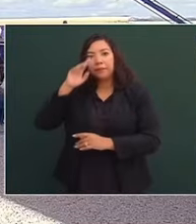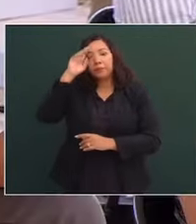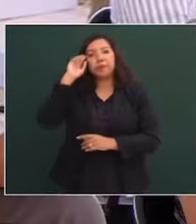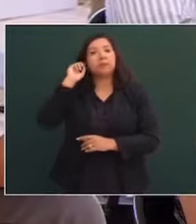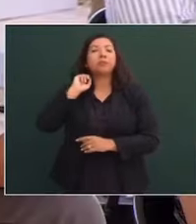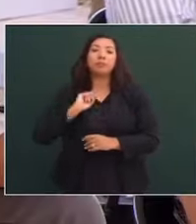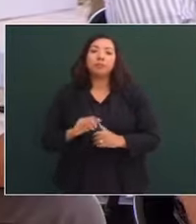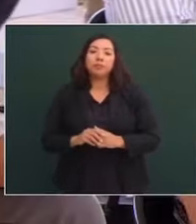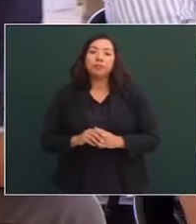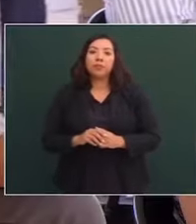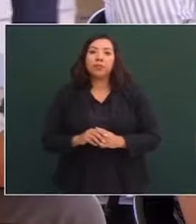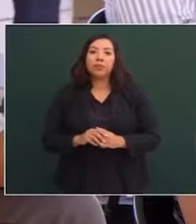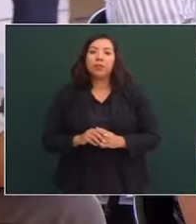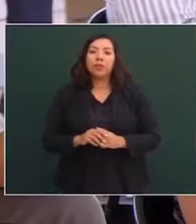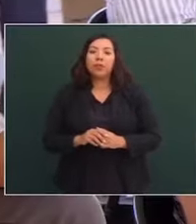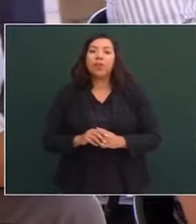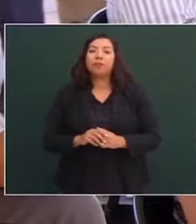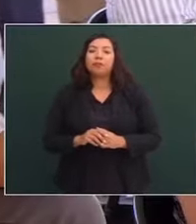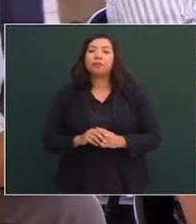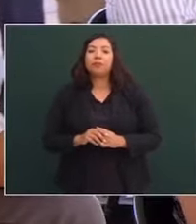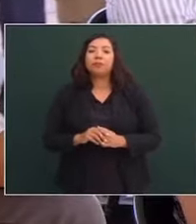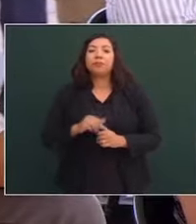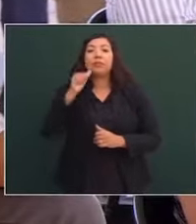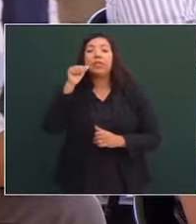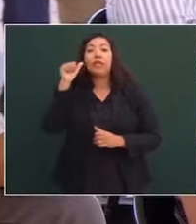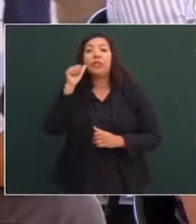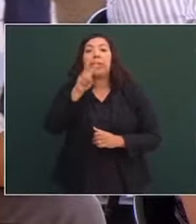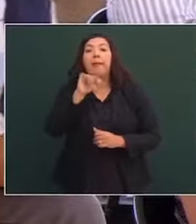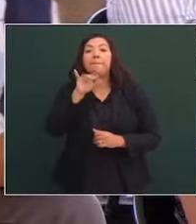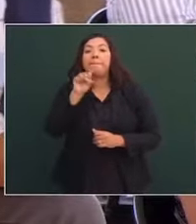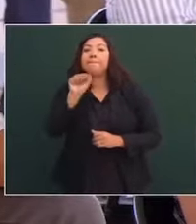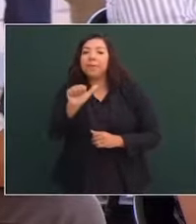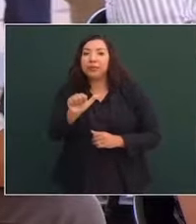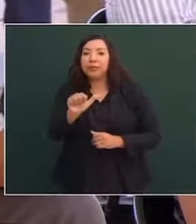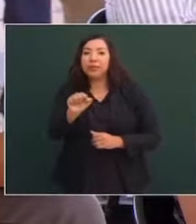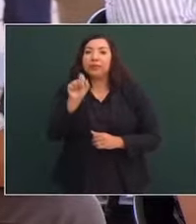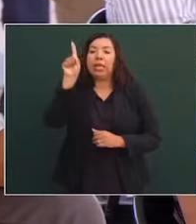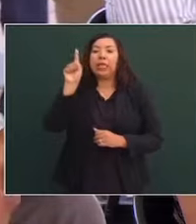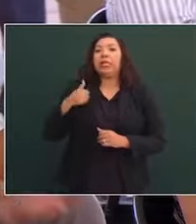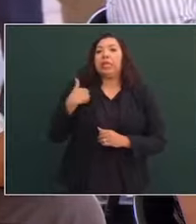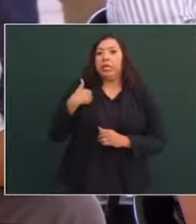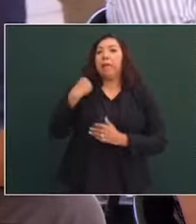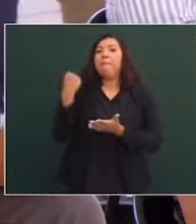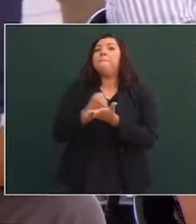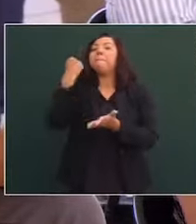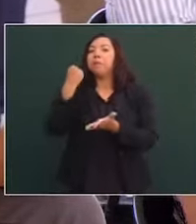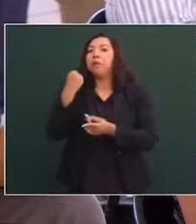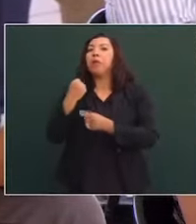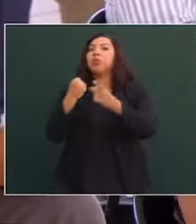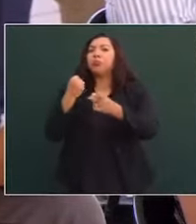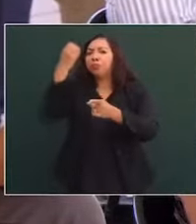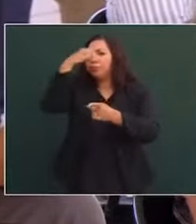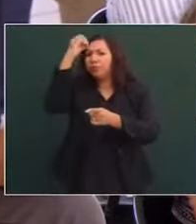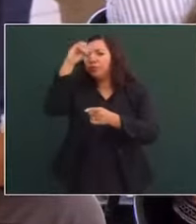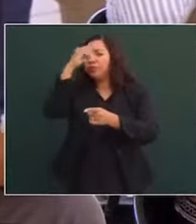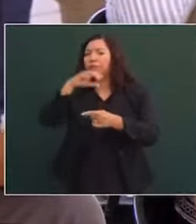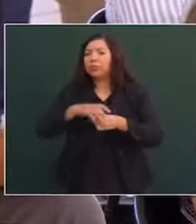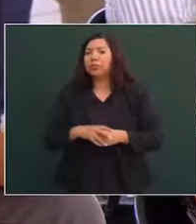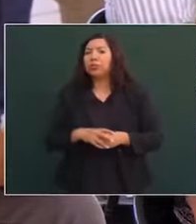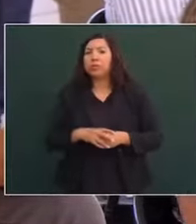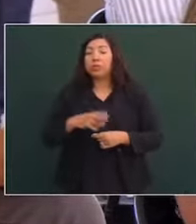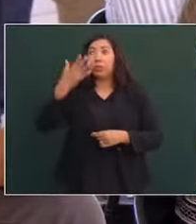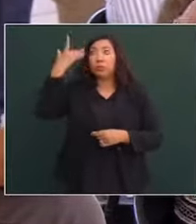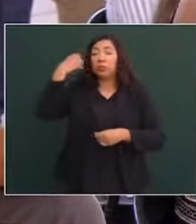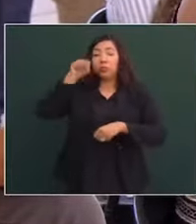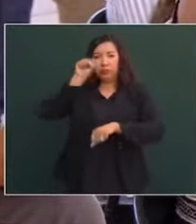ayer le comentábamos eh se aprobó el el visado se impuso el visado eh Para connacionales eh en en Canadá eh Cuál sería su posición Y si después de lo que platicábamos la